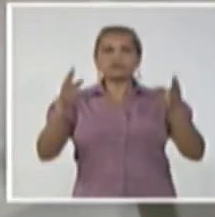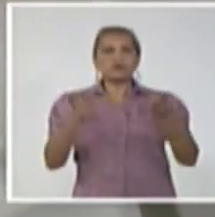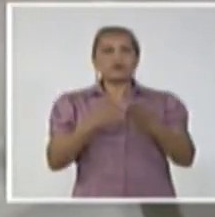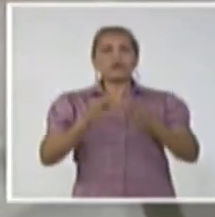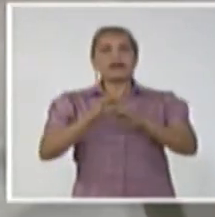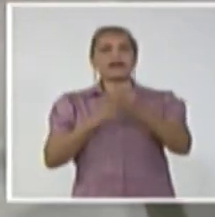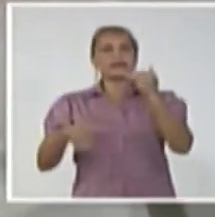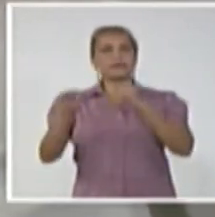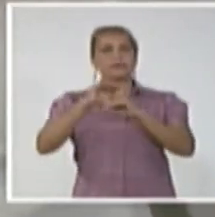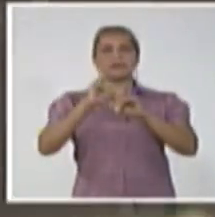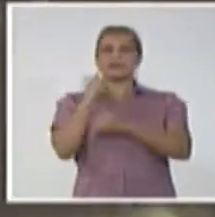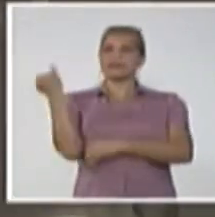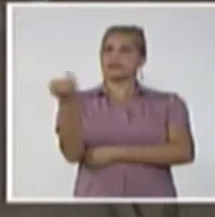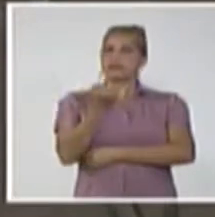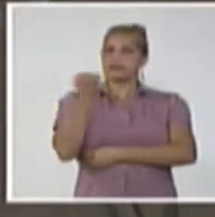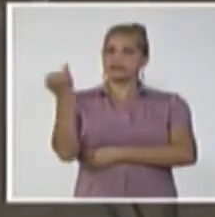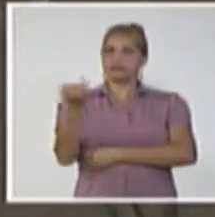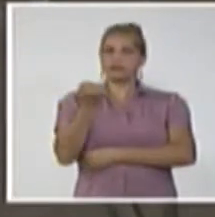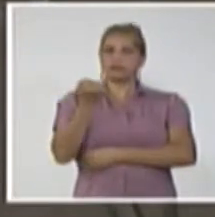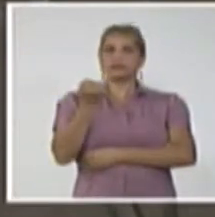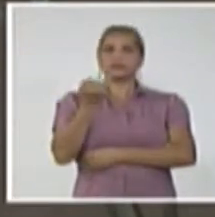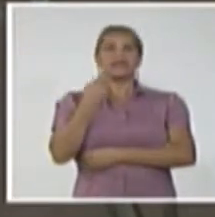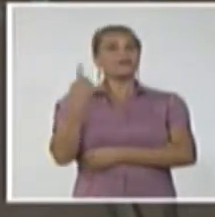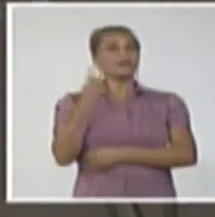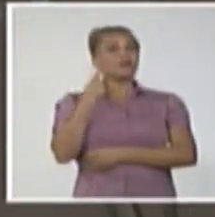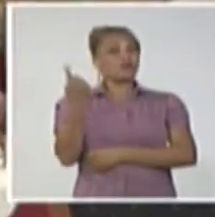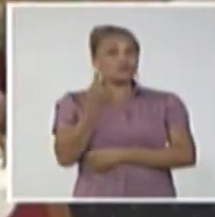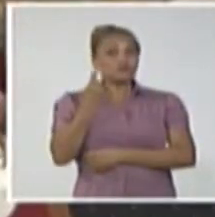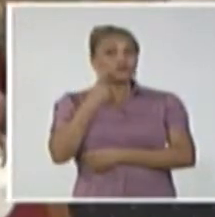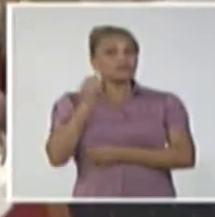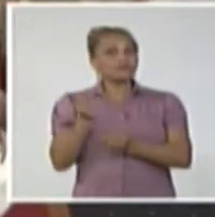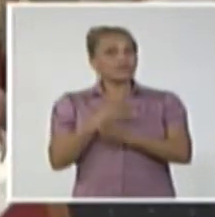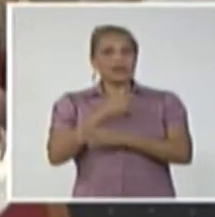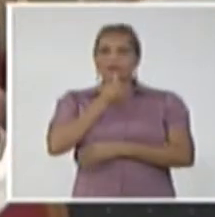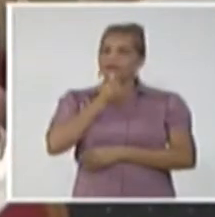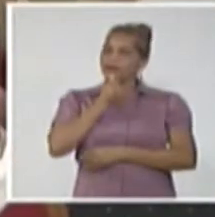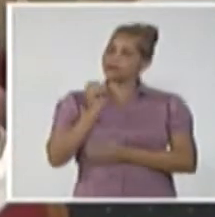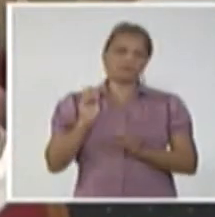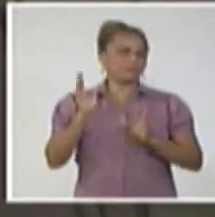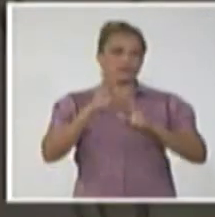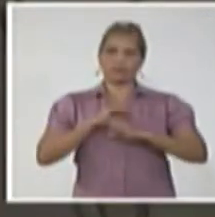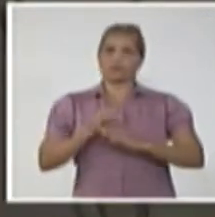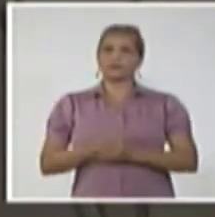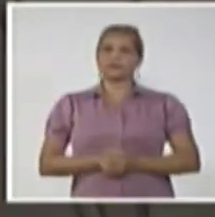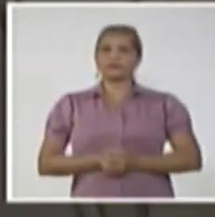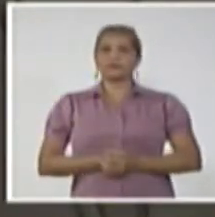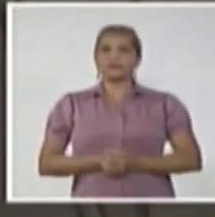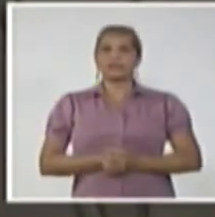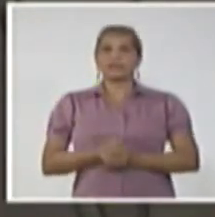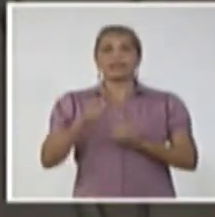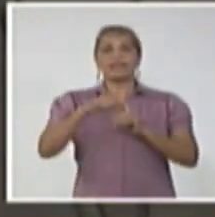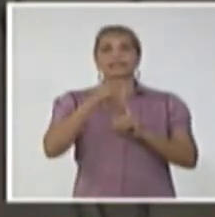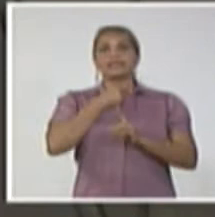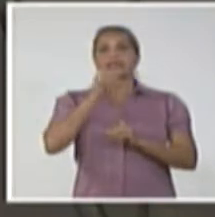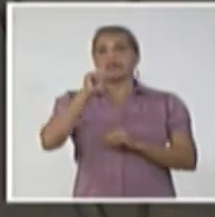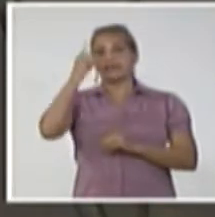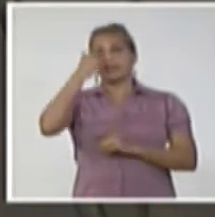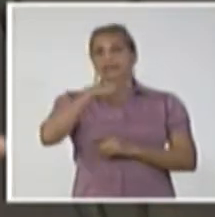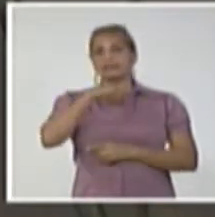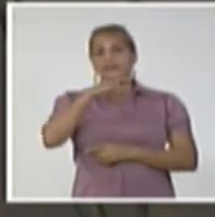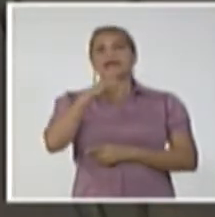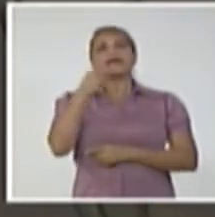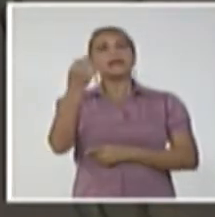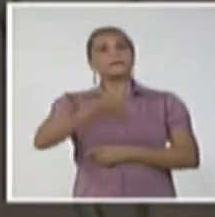internacional. Y yo creo pero hay que estar claro de que no va a ser fácil. Teresa de Jesús reflexionó que la educación es fundamental